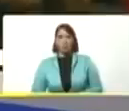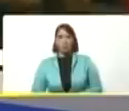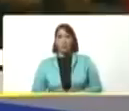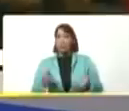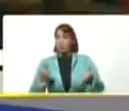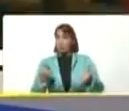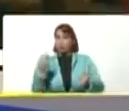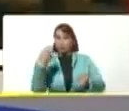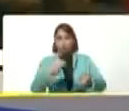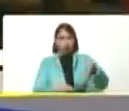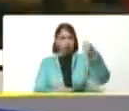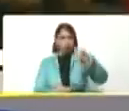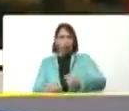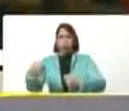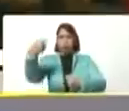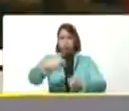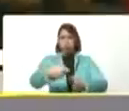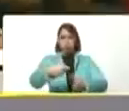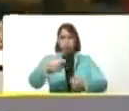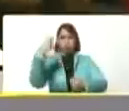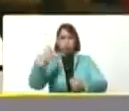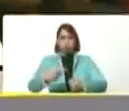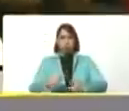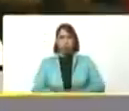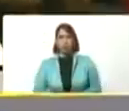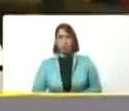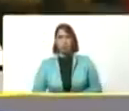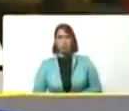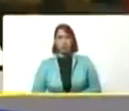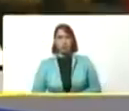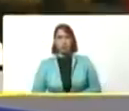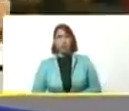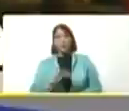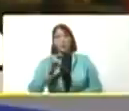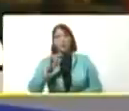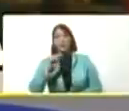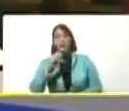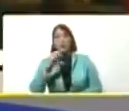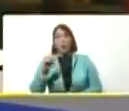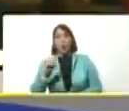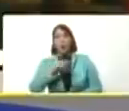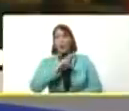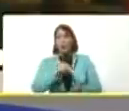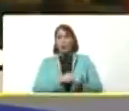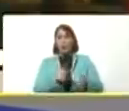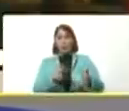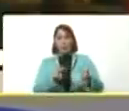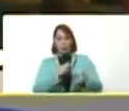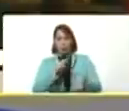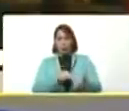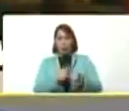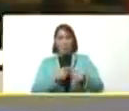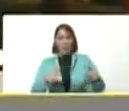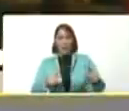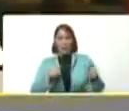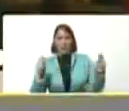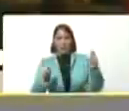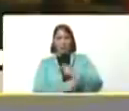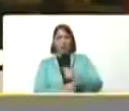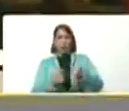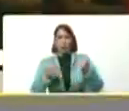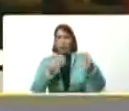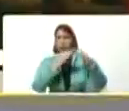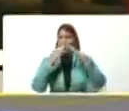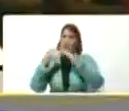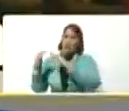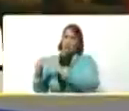Billete sobre billete, al fisco nacional, al ingreso nacional, para convertirlo en